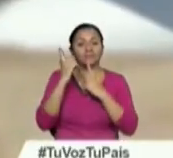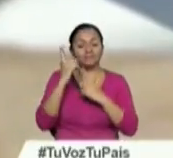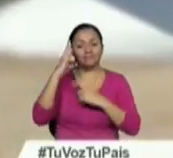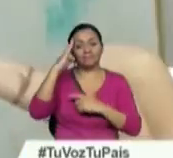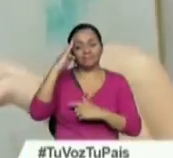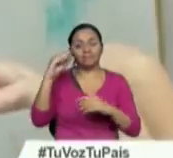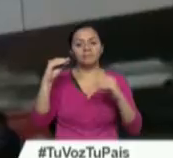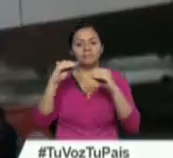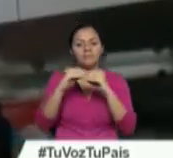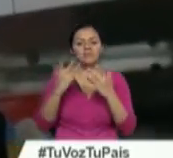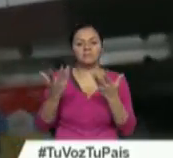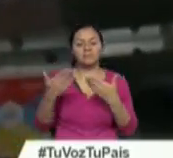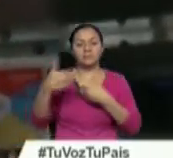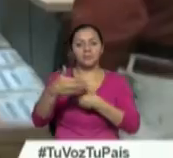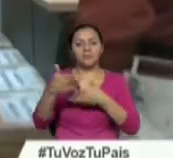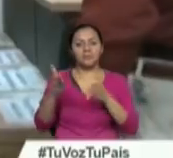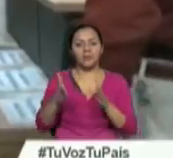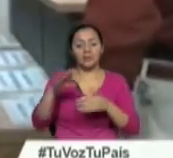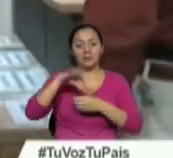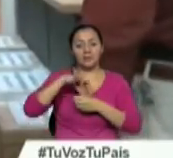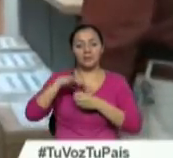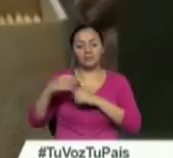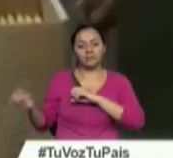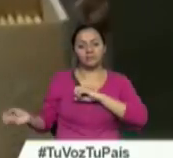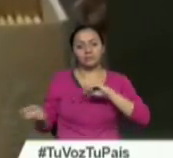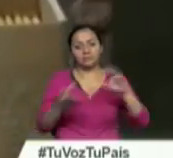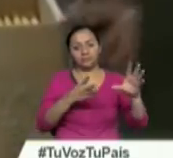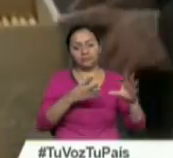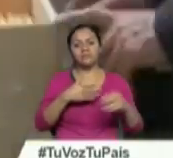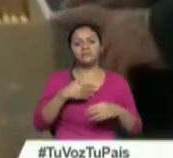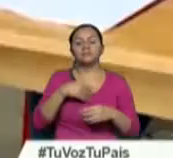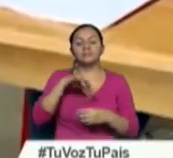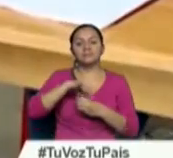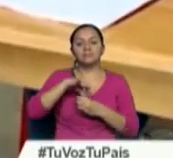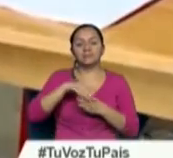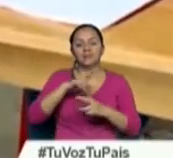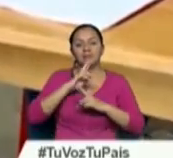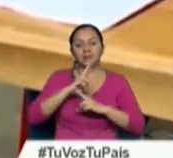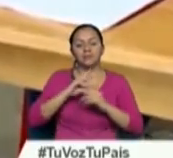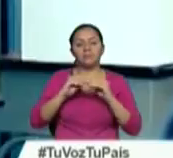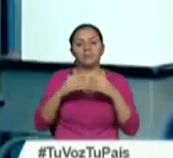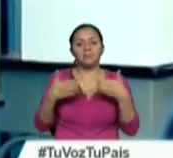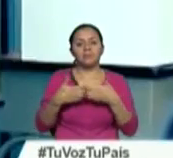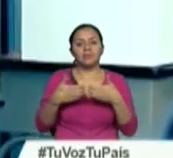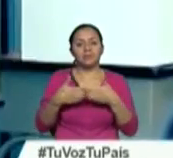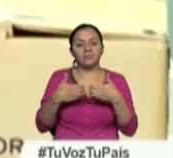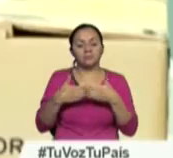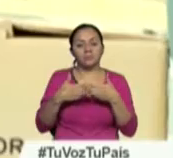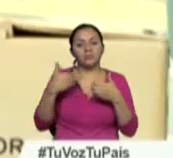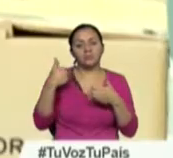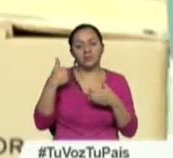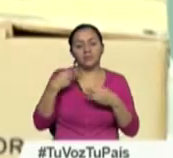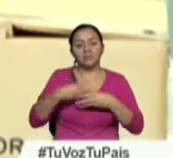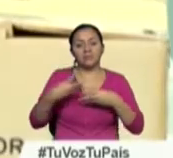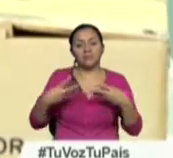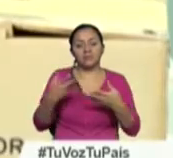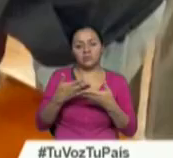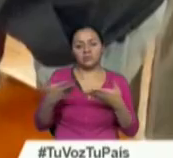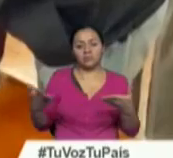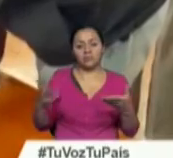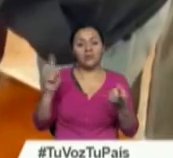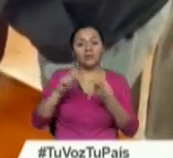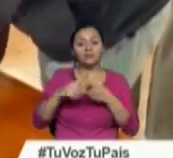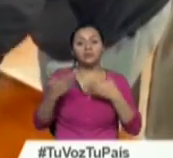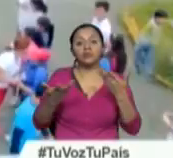deberán transportar los paquetes electorales, las urnas con los resultados, los equipos empleados y materiales sobrantes, hasta los